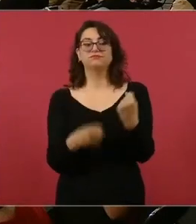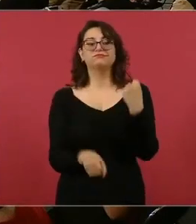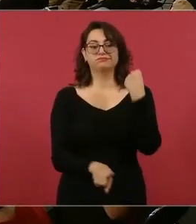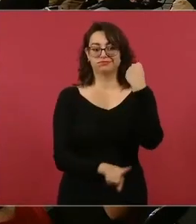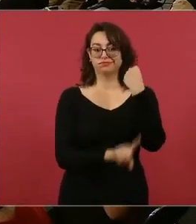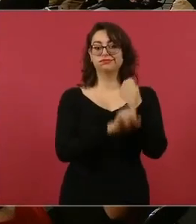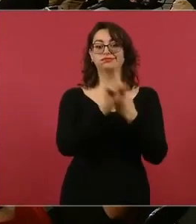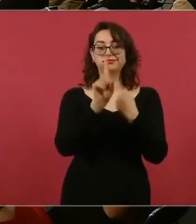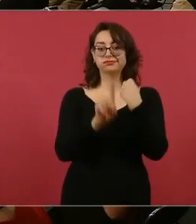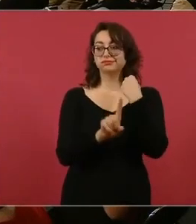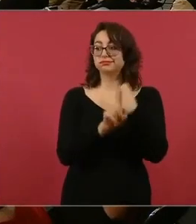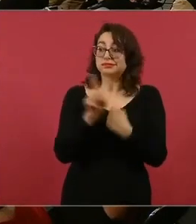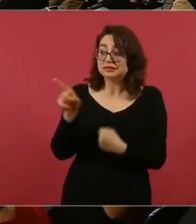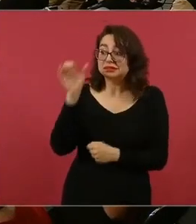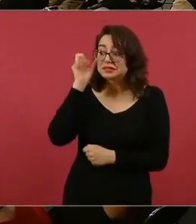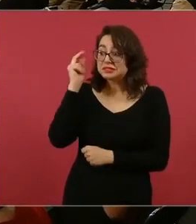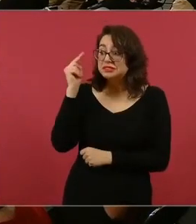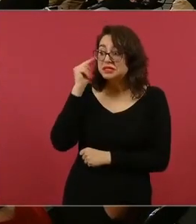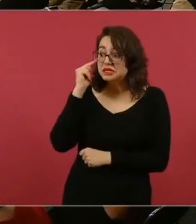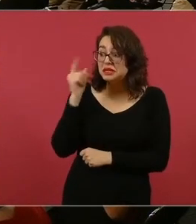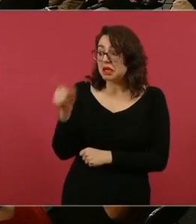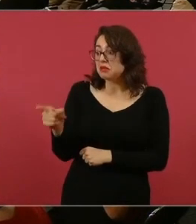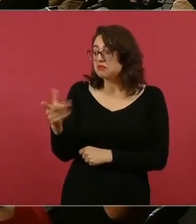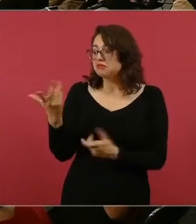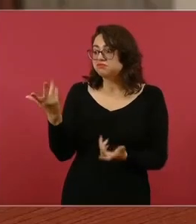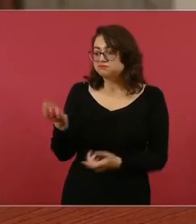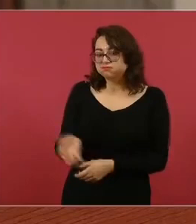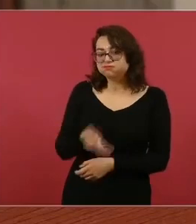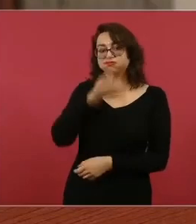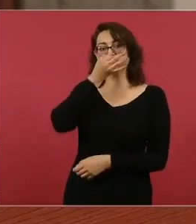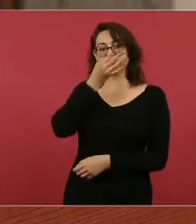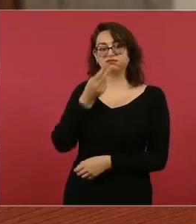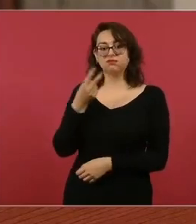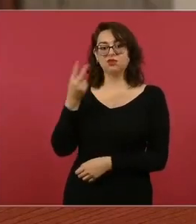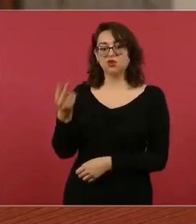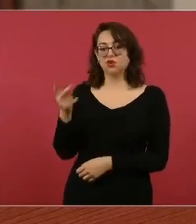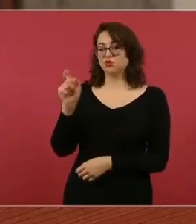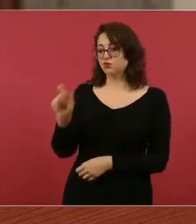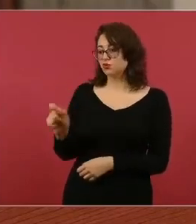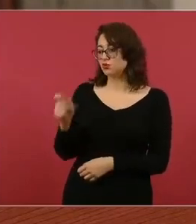Luego Brasil, que está creciendo 1.9,